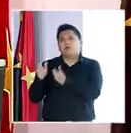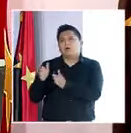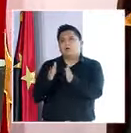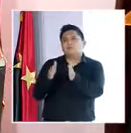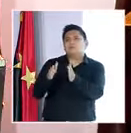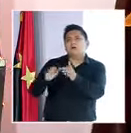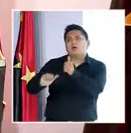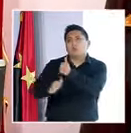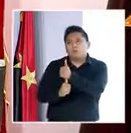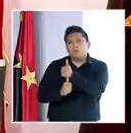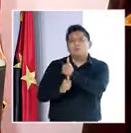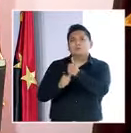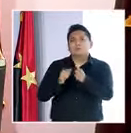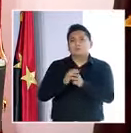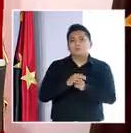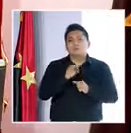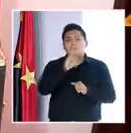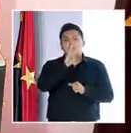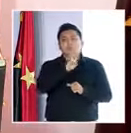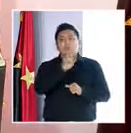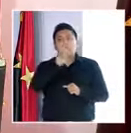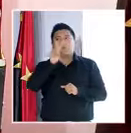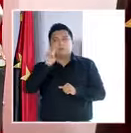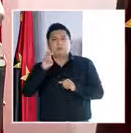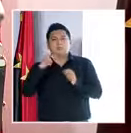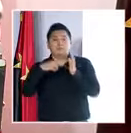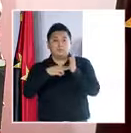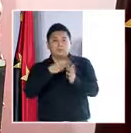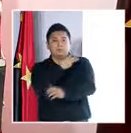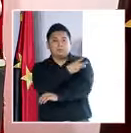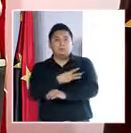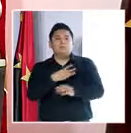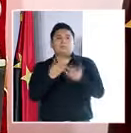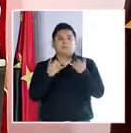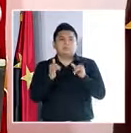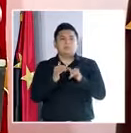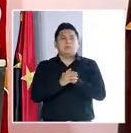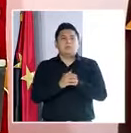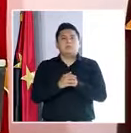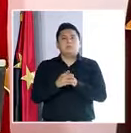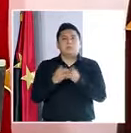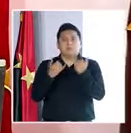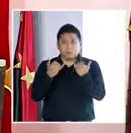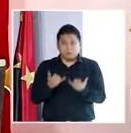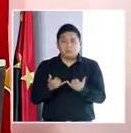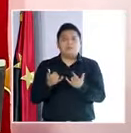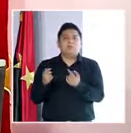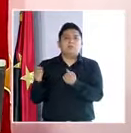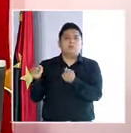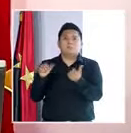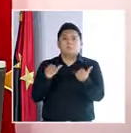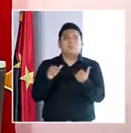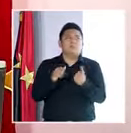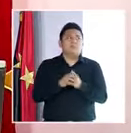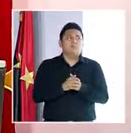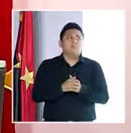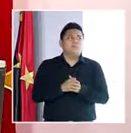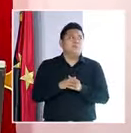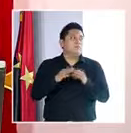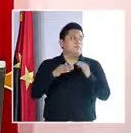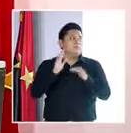de 47.800 millones de pesos están ejecutándose actual mes. Tal vez